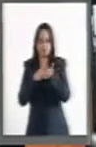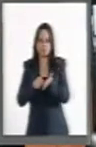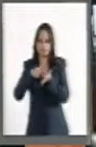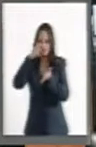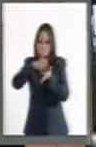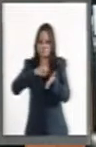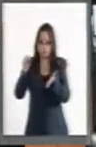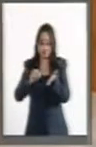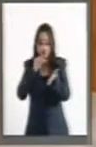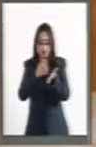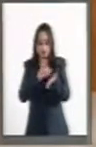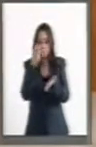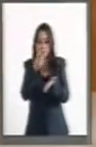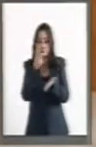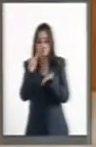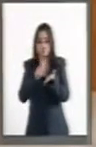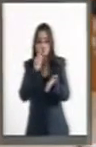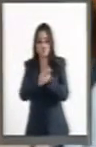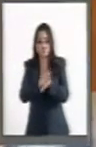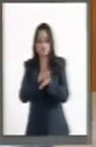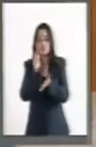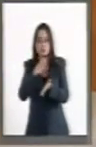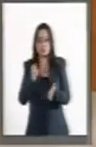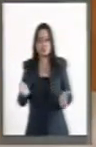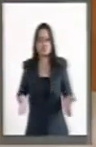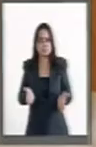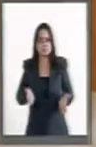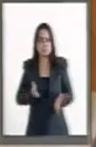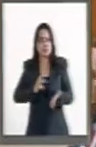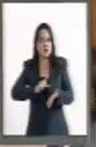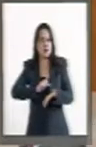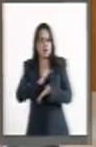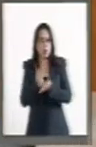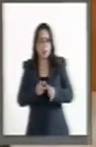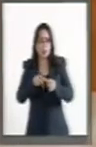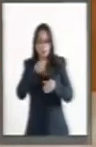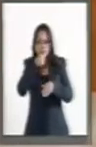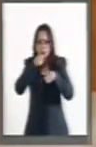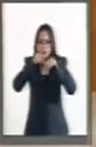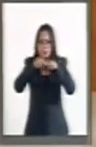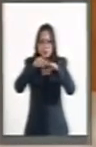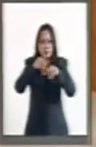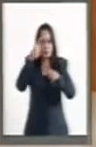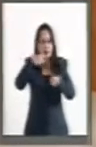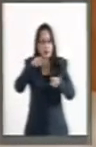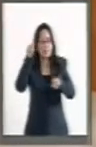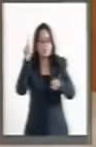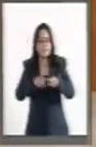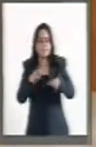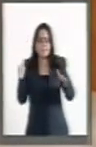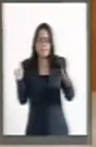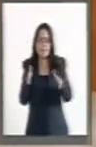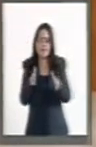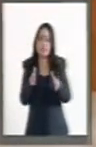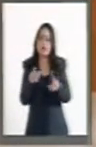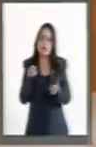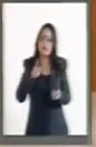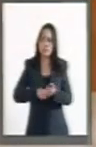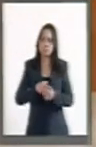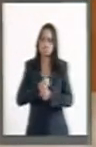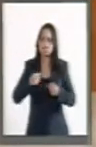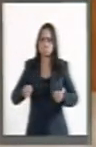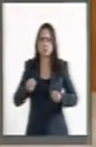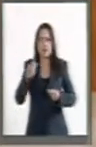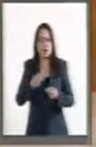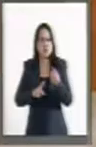contiene el dictamen es impulsar programas y campañas de información para contrarrestar el sobrepeso, la obesidad y los